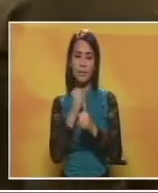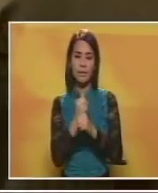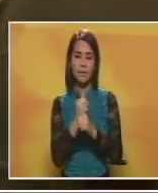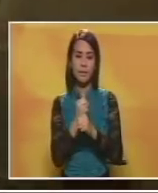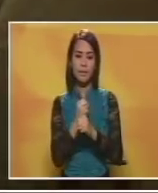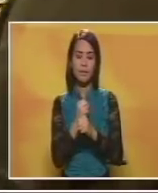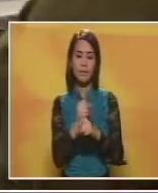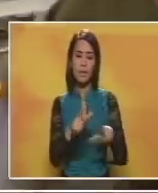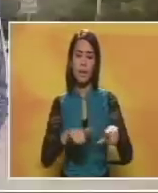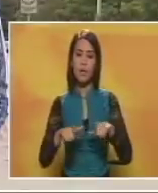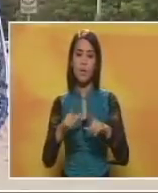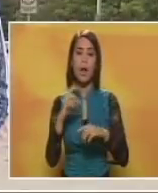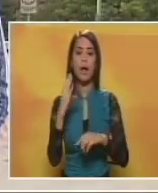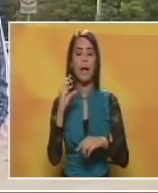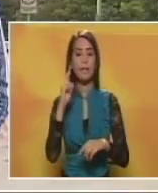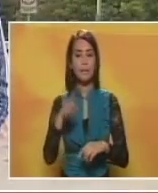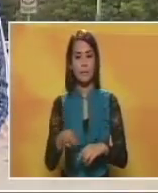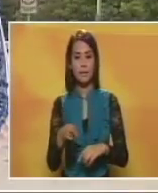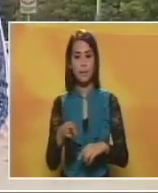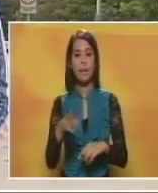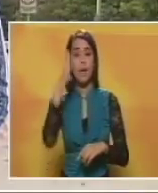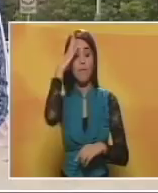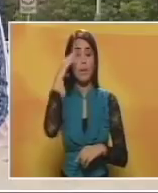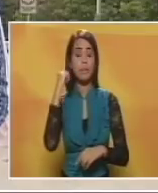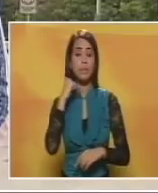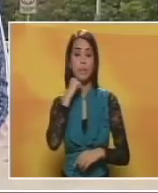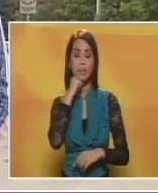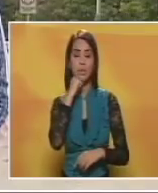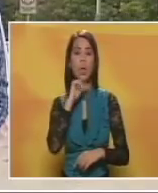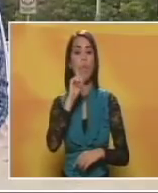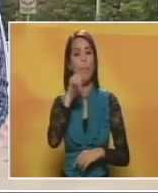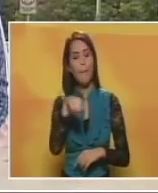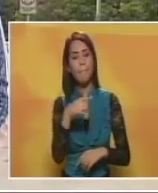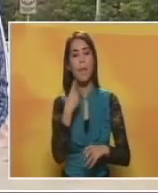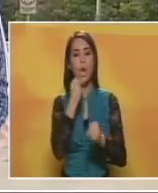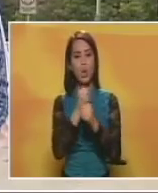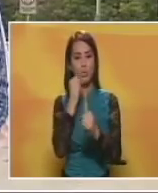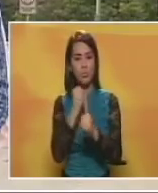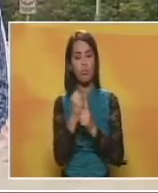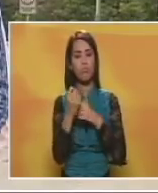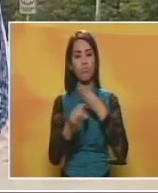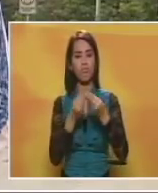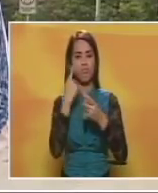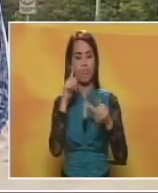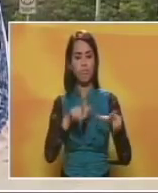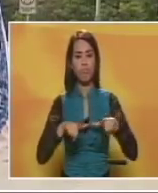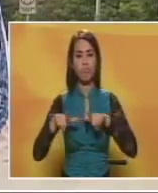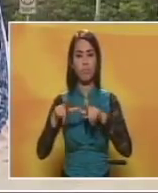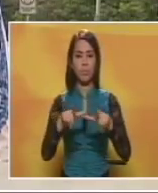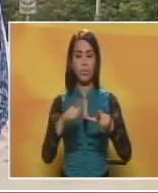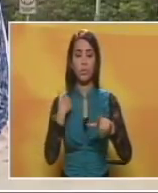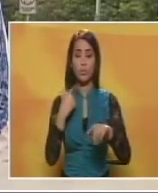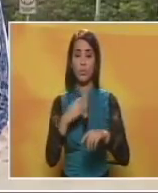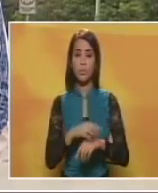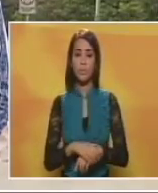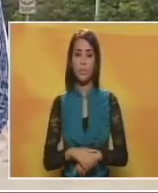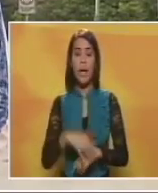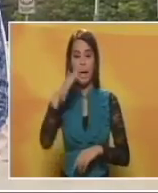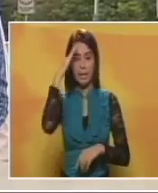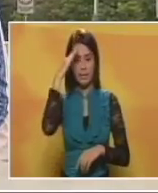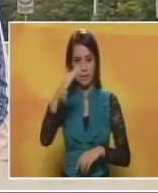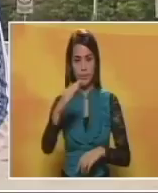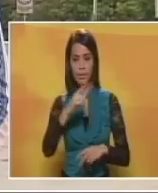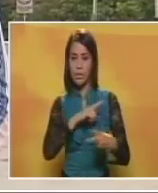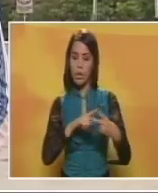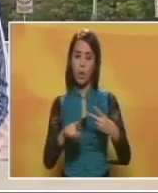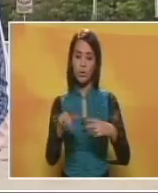en la pista Vallecoche de la autopista Francisco Fajardo, así como también los trabajos que se realizan en el centro de convenciones en el Círculo Militar y